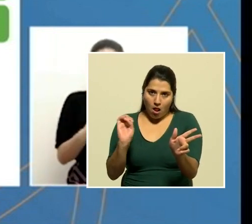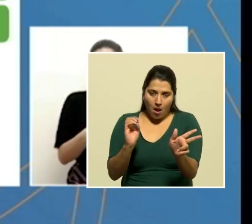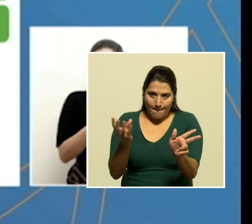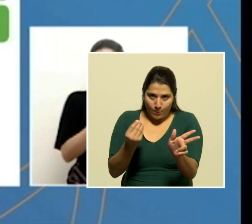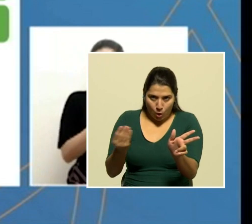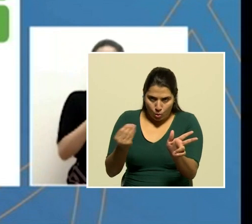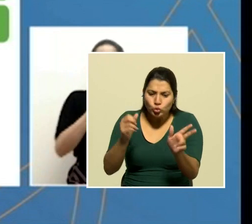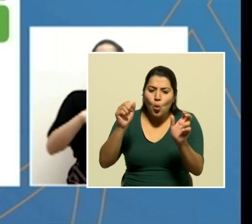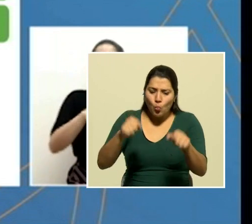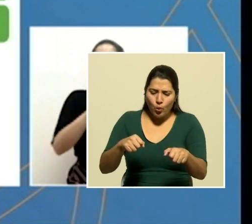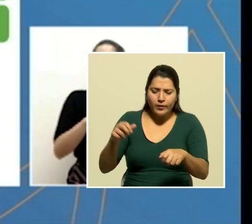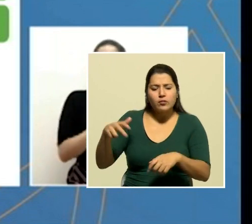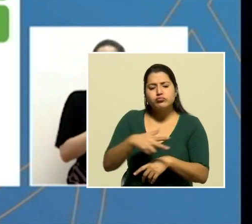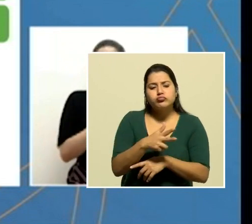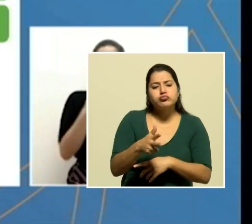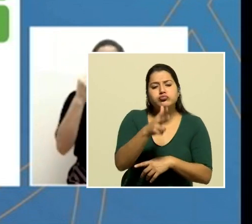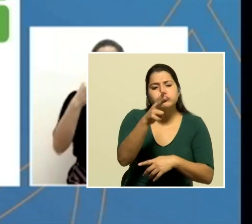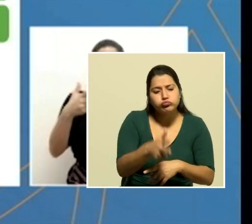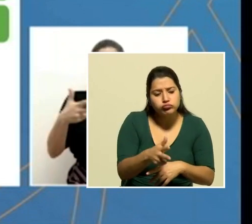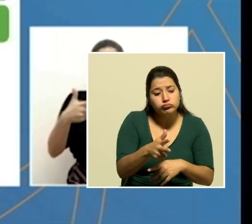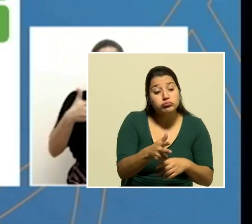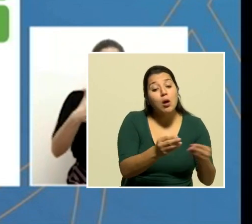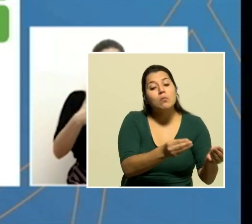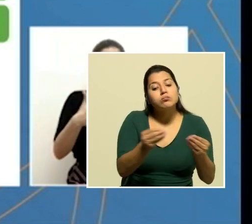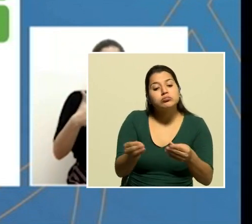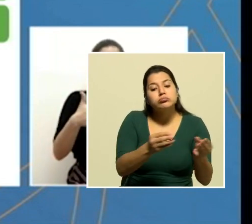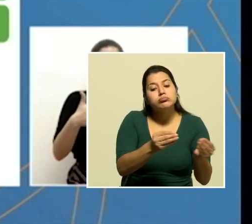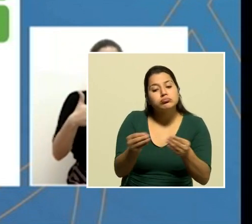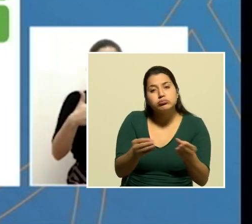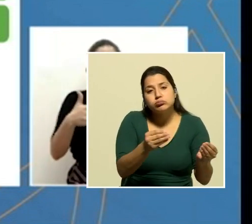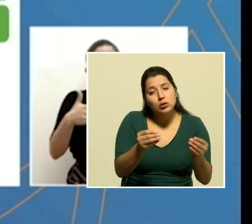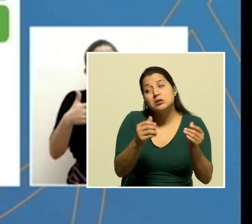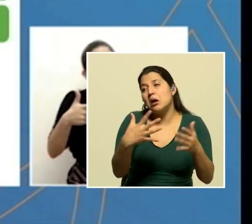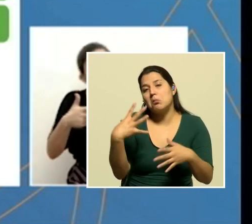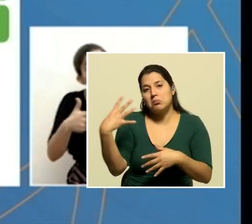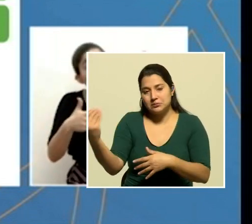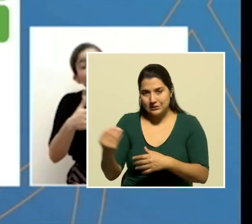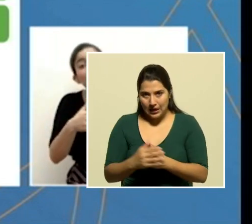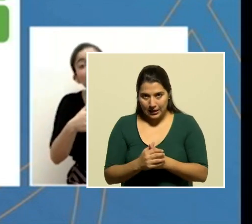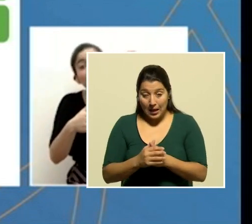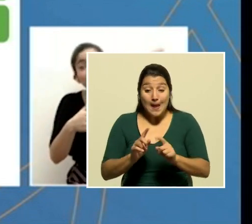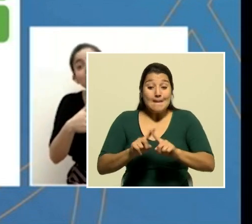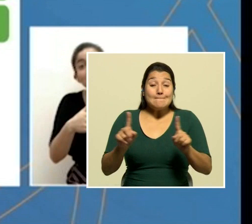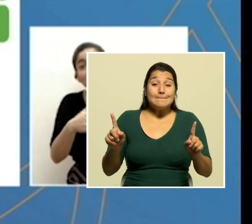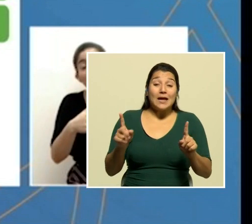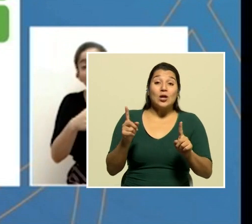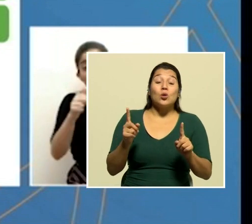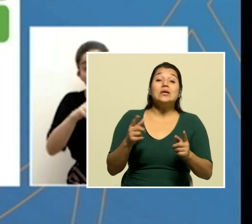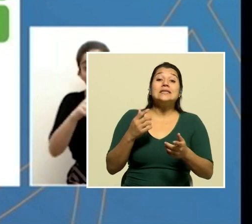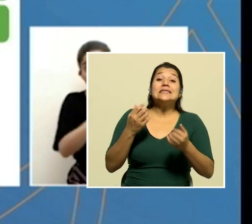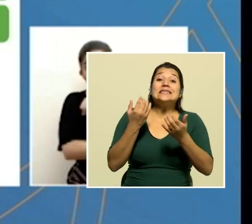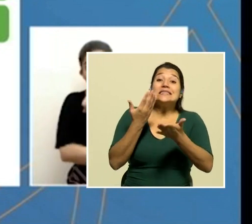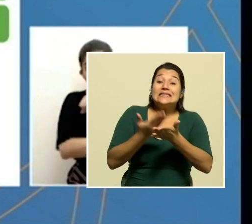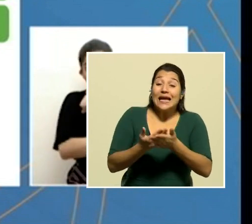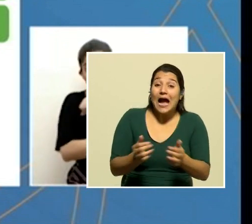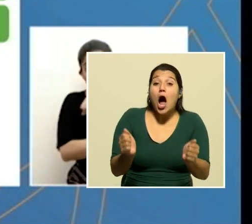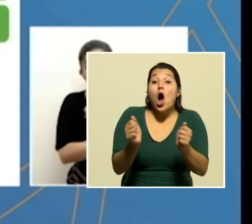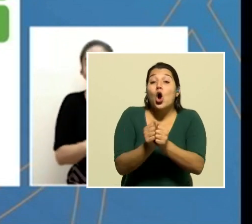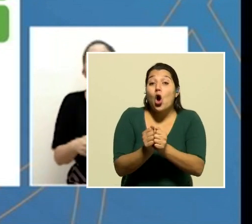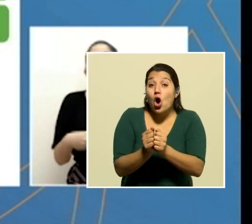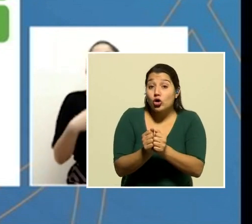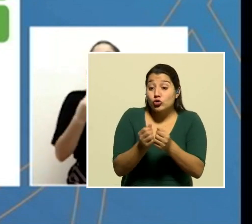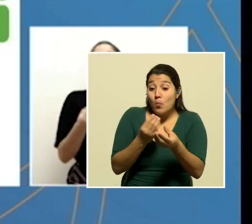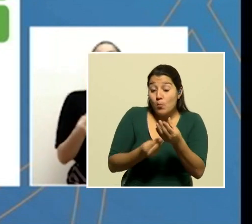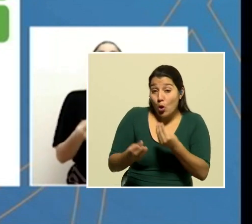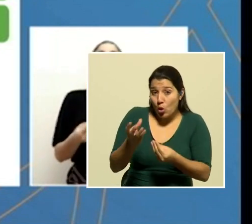Sin embargo, si llega con carga y tiene que ir a dejar esa carga ya a territorio nacional, se presentan